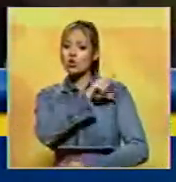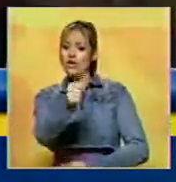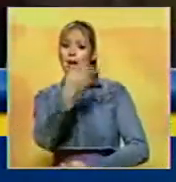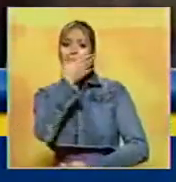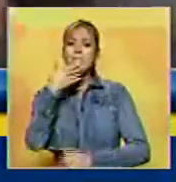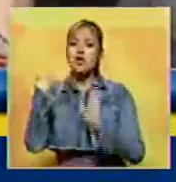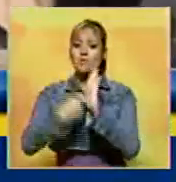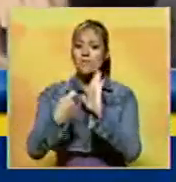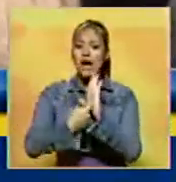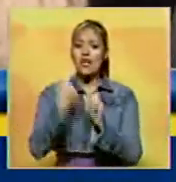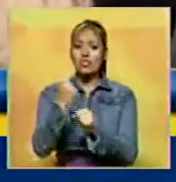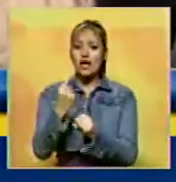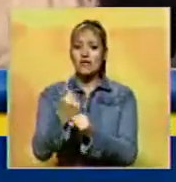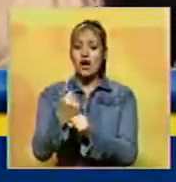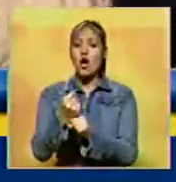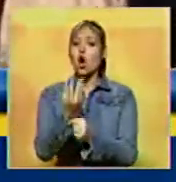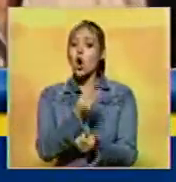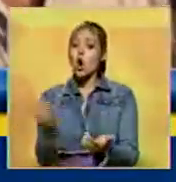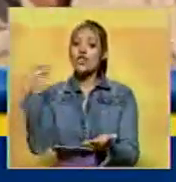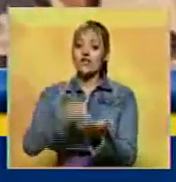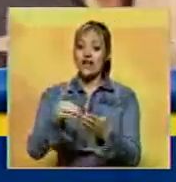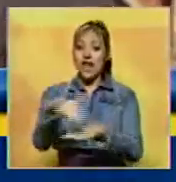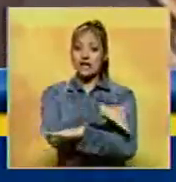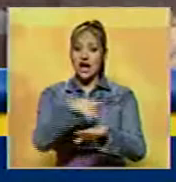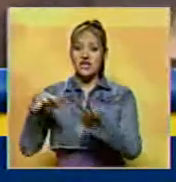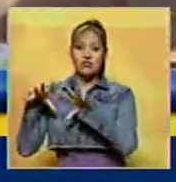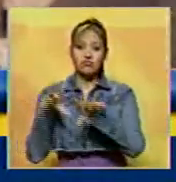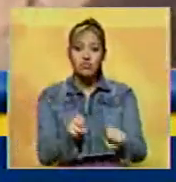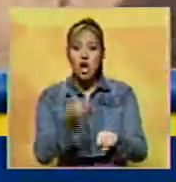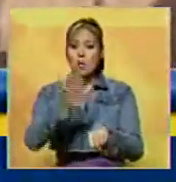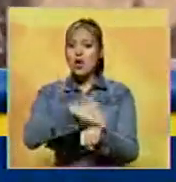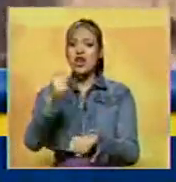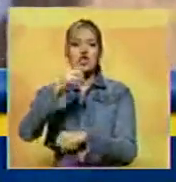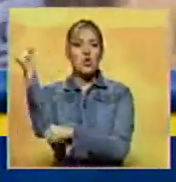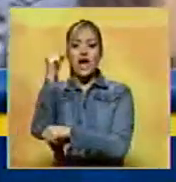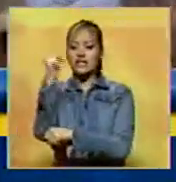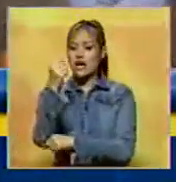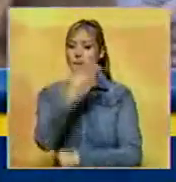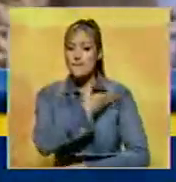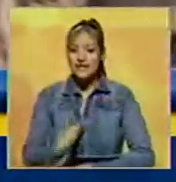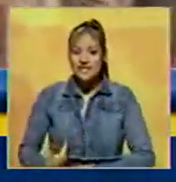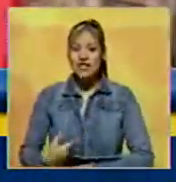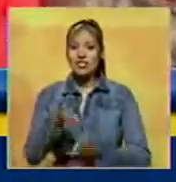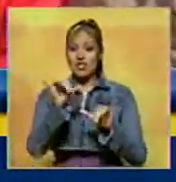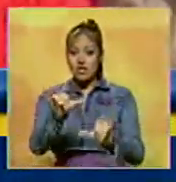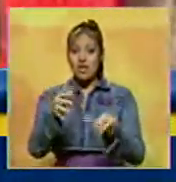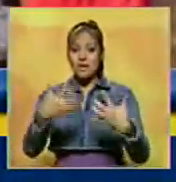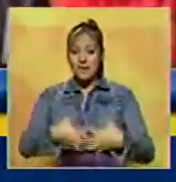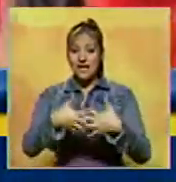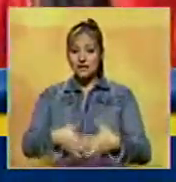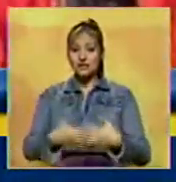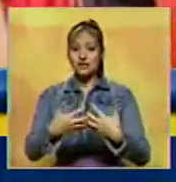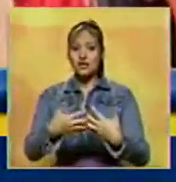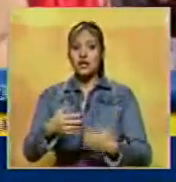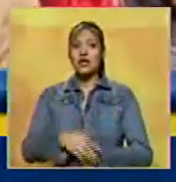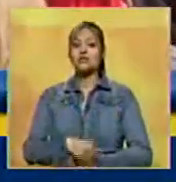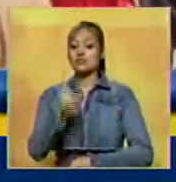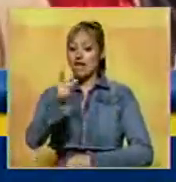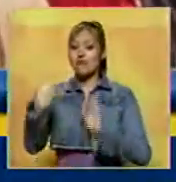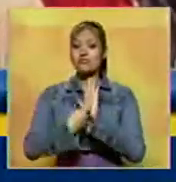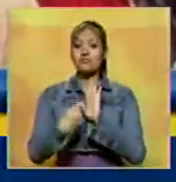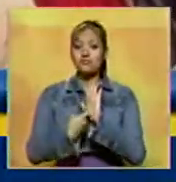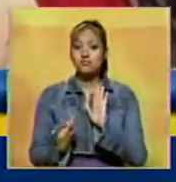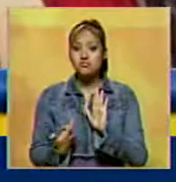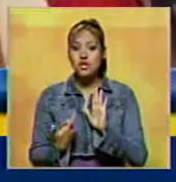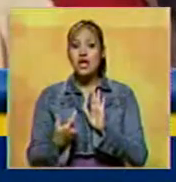reivindicaciones laborales. Decidimos otra vez agarrar las calles por el incumplimiento del presidente de la CBG y el presidente de la empresa a nuestros pasivos laborales. Como